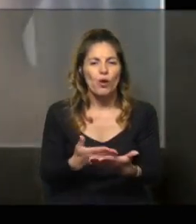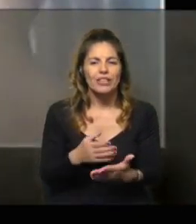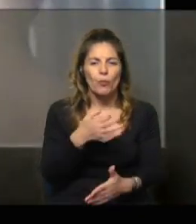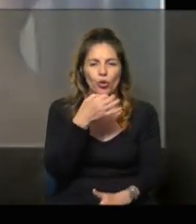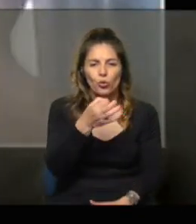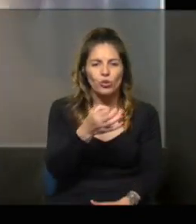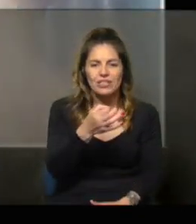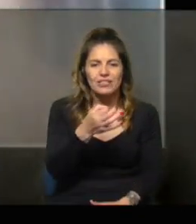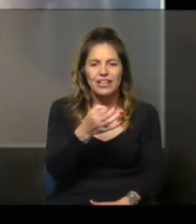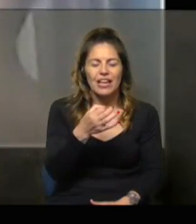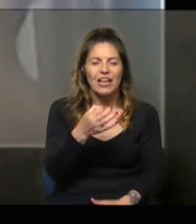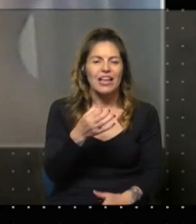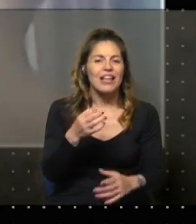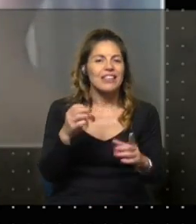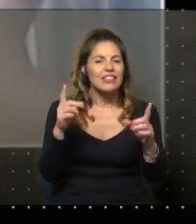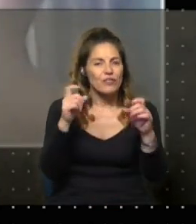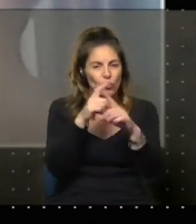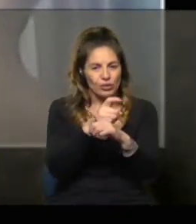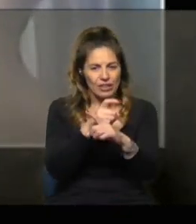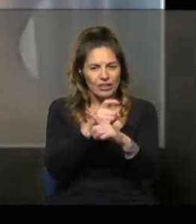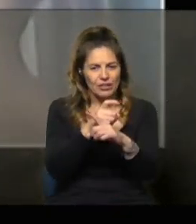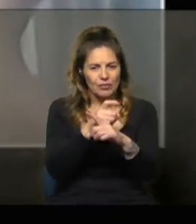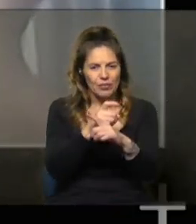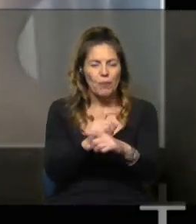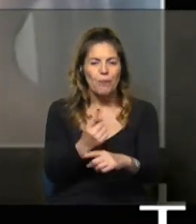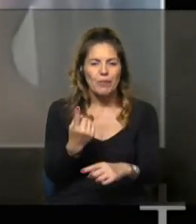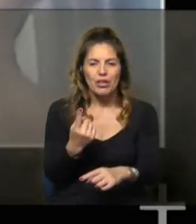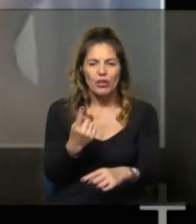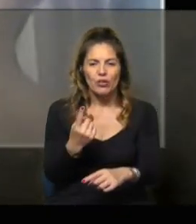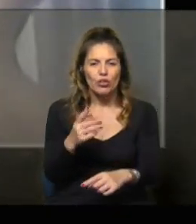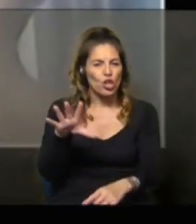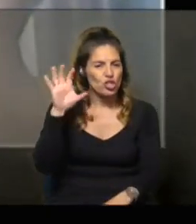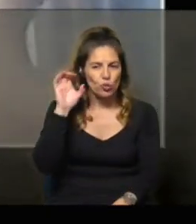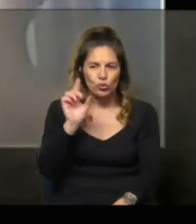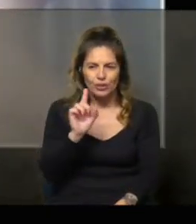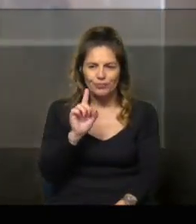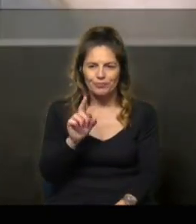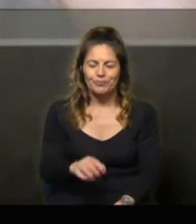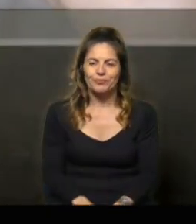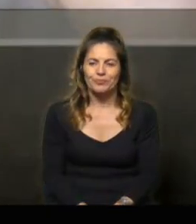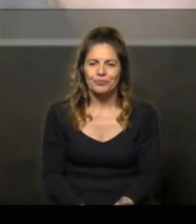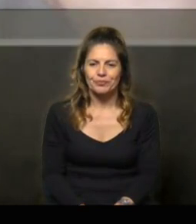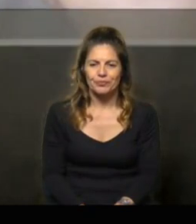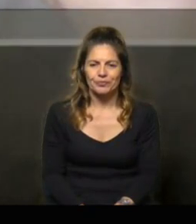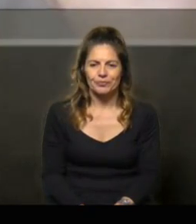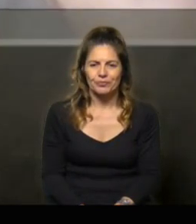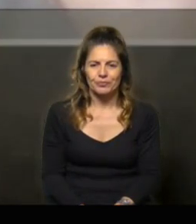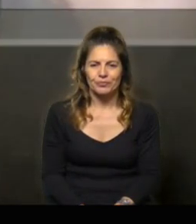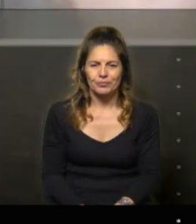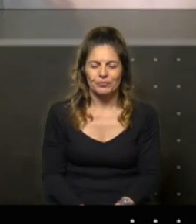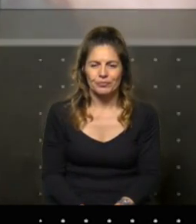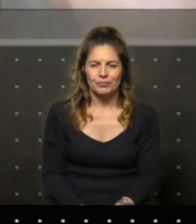varios talones de Aquiles no Porque primero que en algunos casos son contradictorias en otros casos son tan